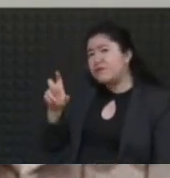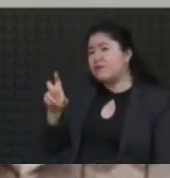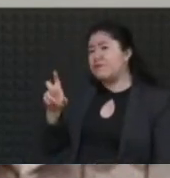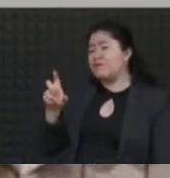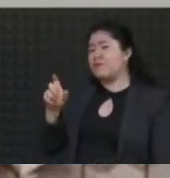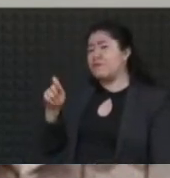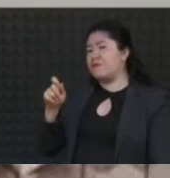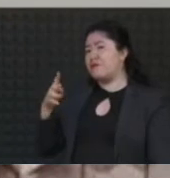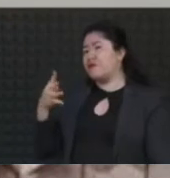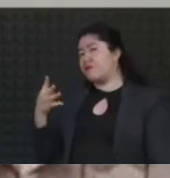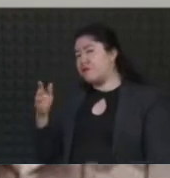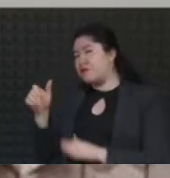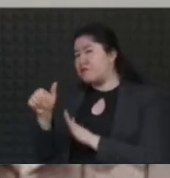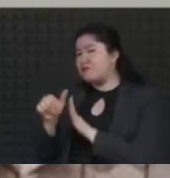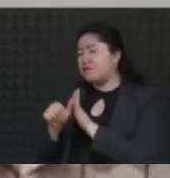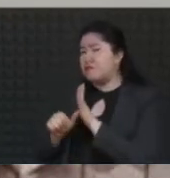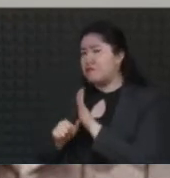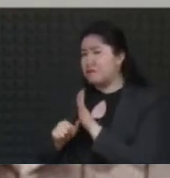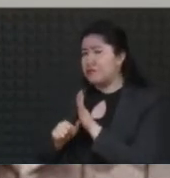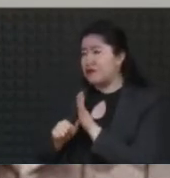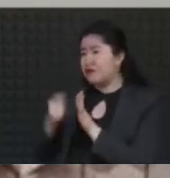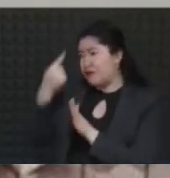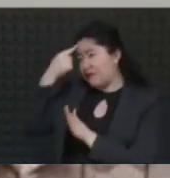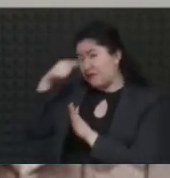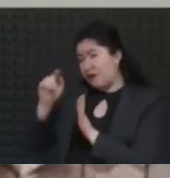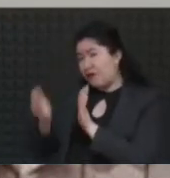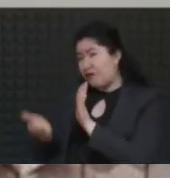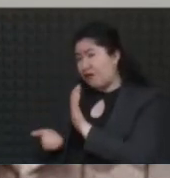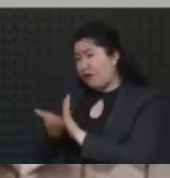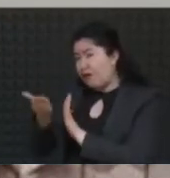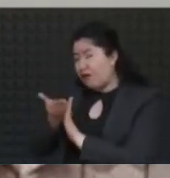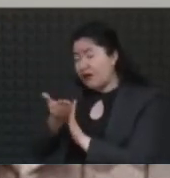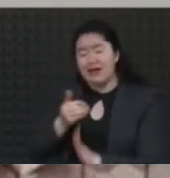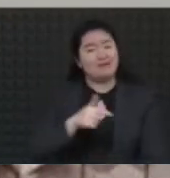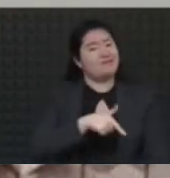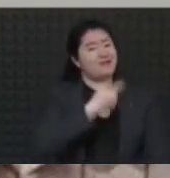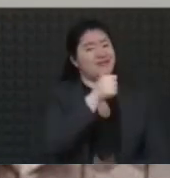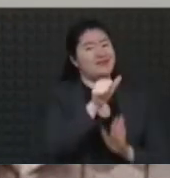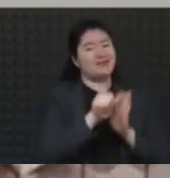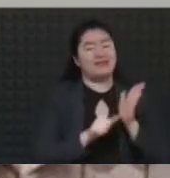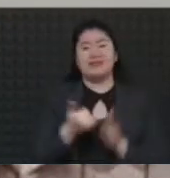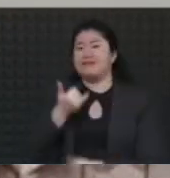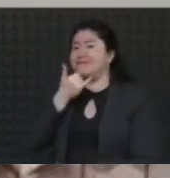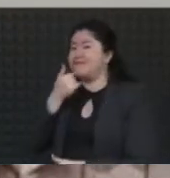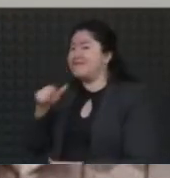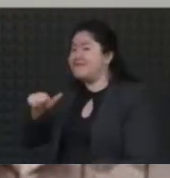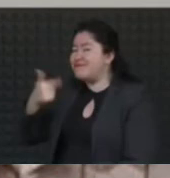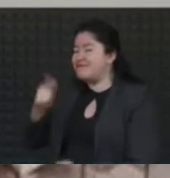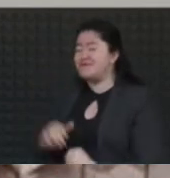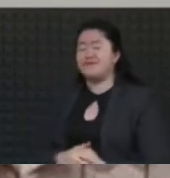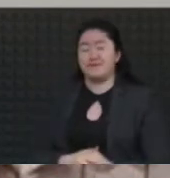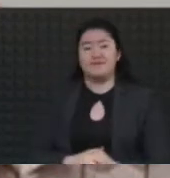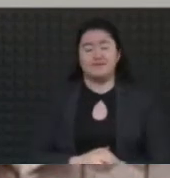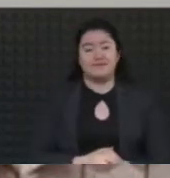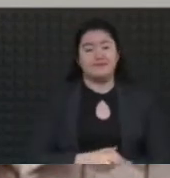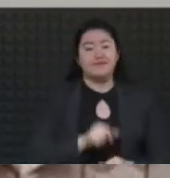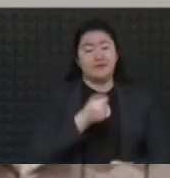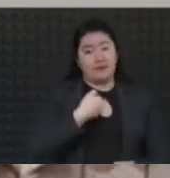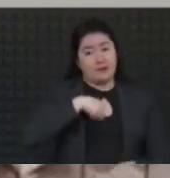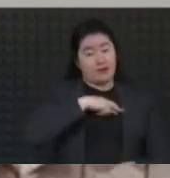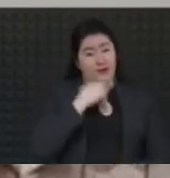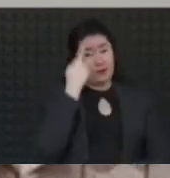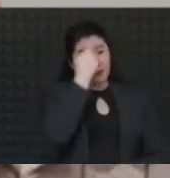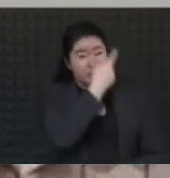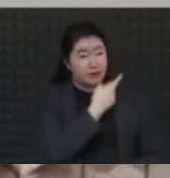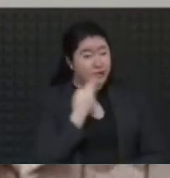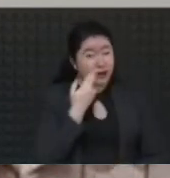construcción? 12 meses. Sí, aquí 12. Entre los análisis que hemos estado haciendo es que se requerirían del